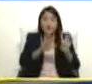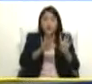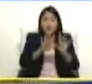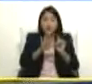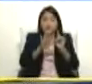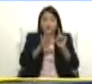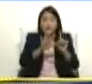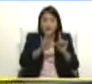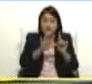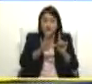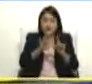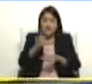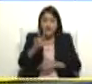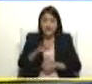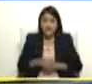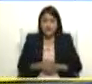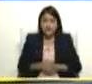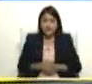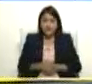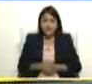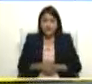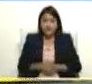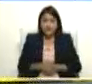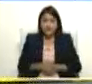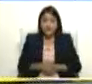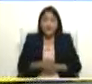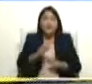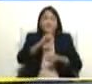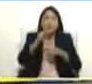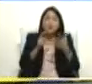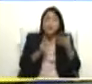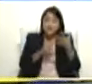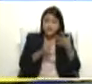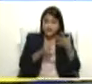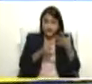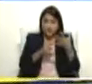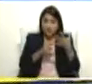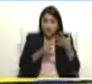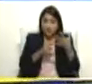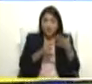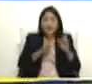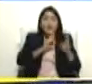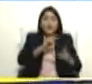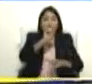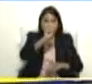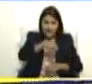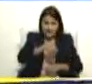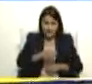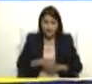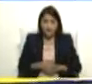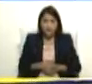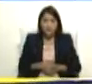38.963. Pregunta número 5, opción del sí,